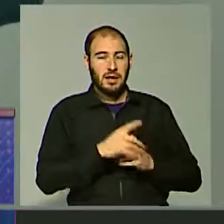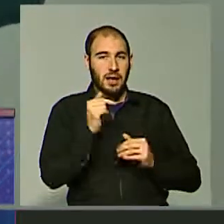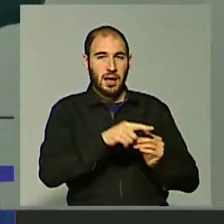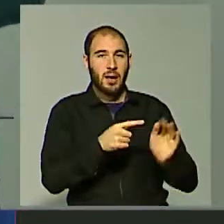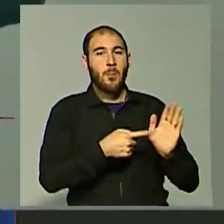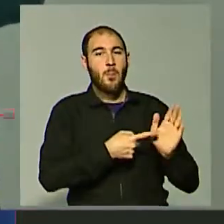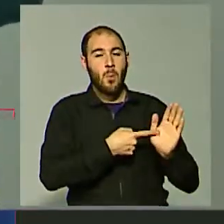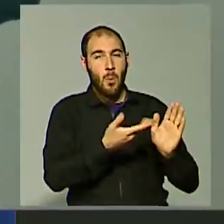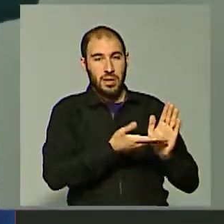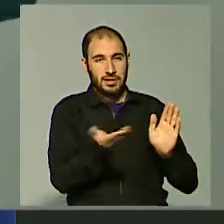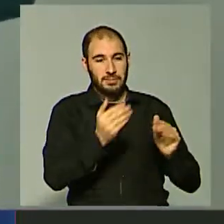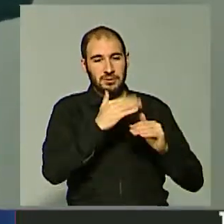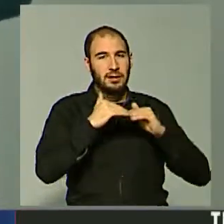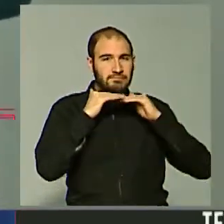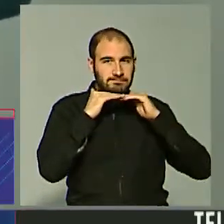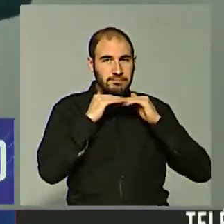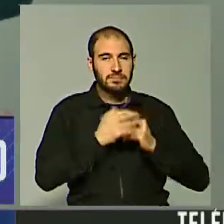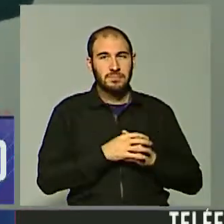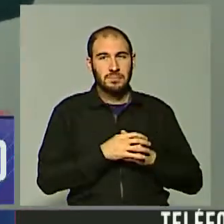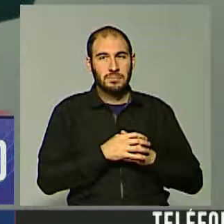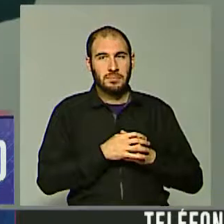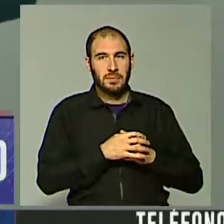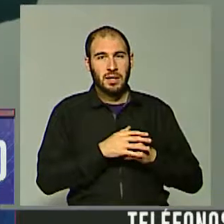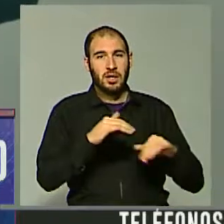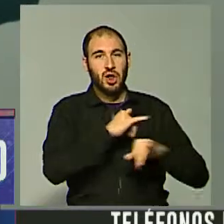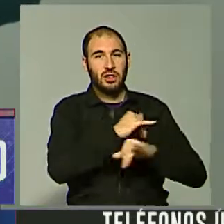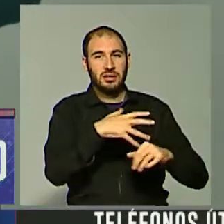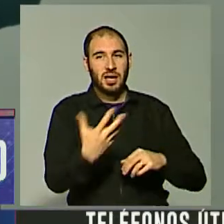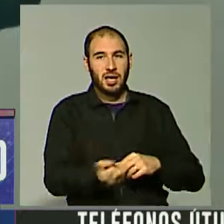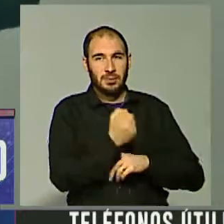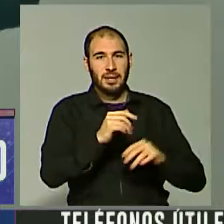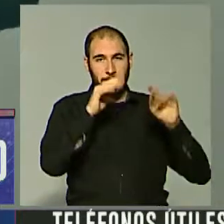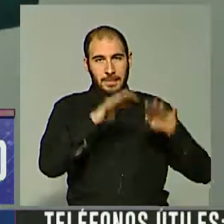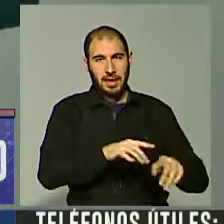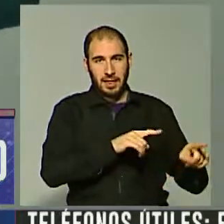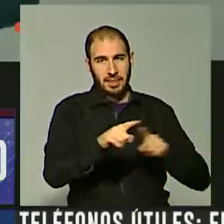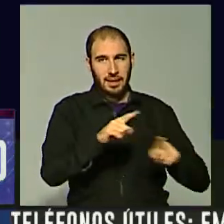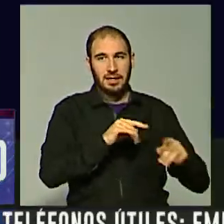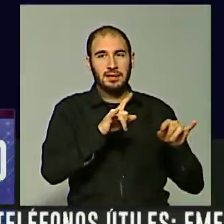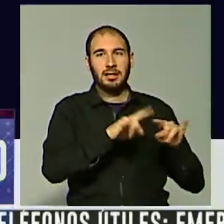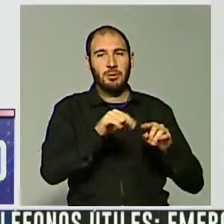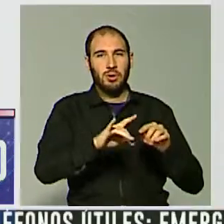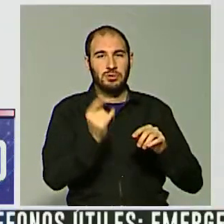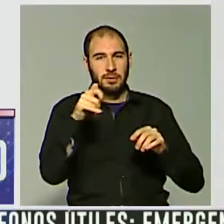compartir con usted y con la gente que nos está viendo las noticias que podemos encontrar en nuestro portal, justamente,